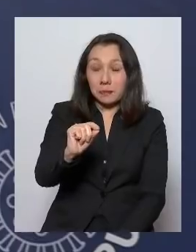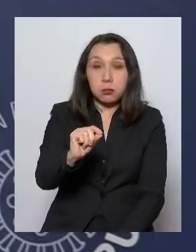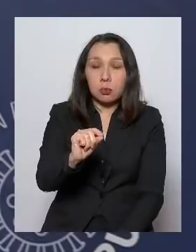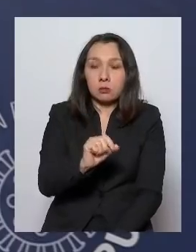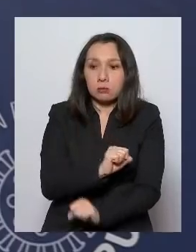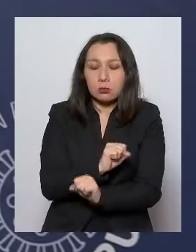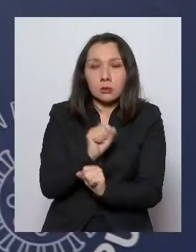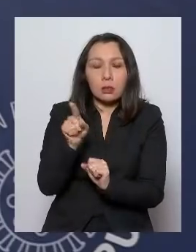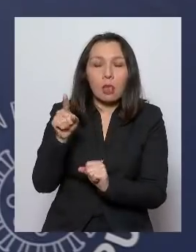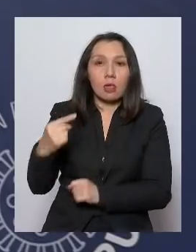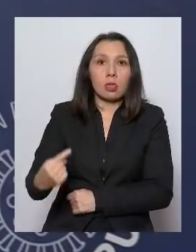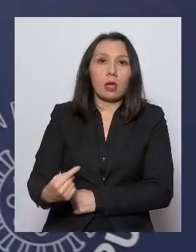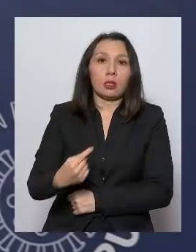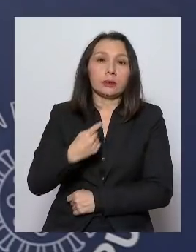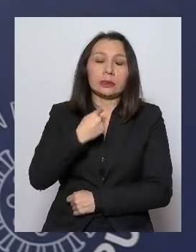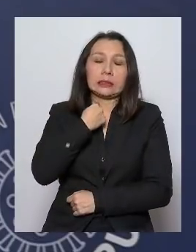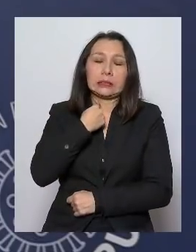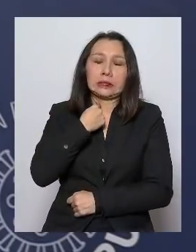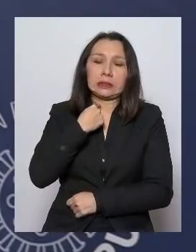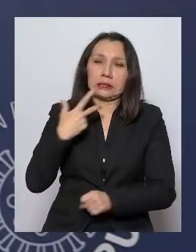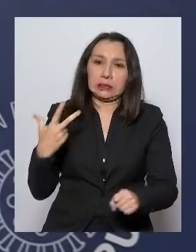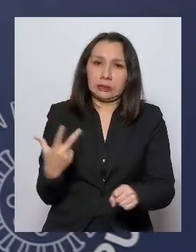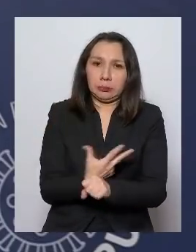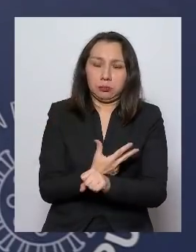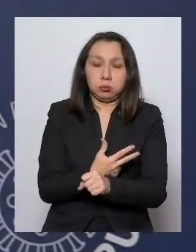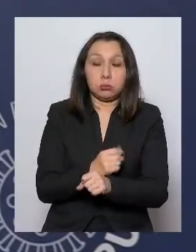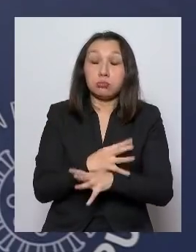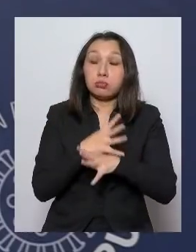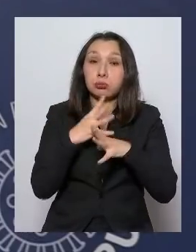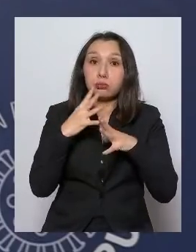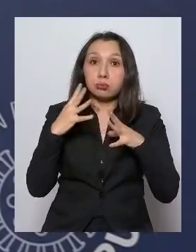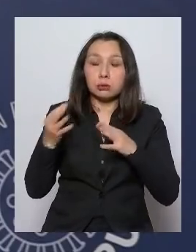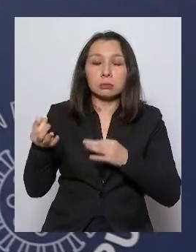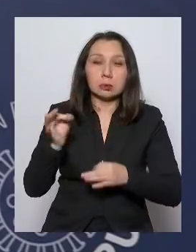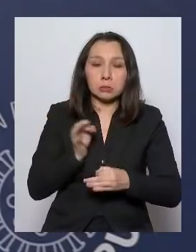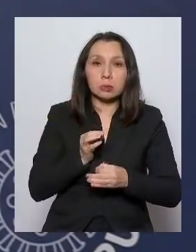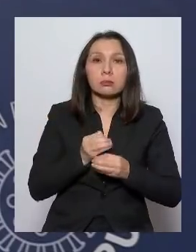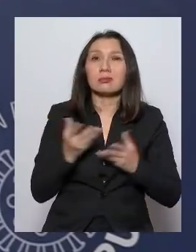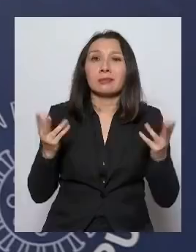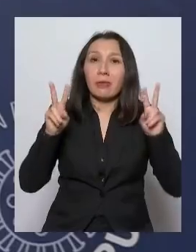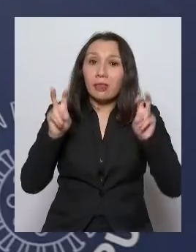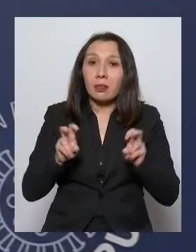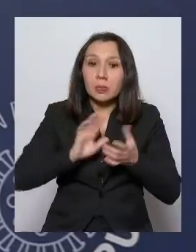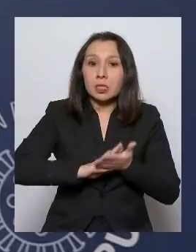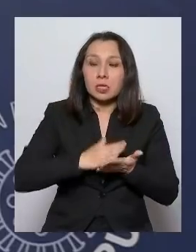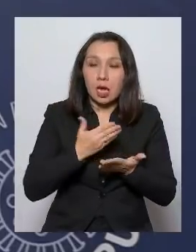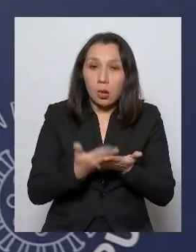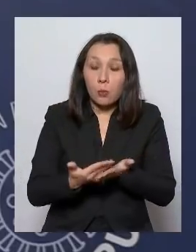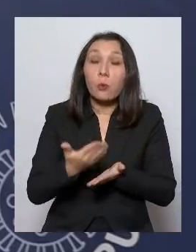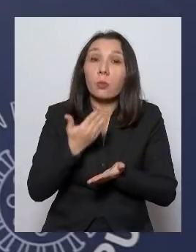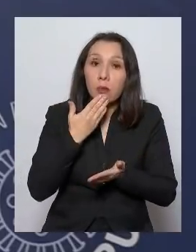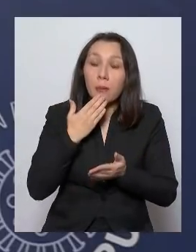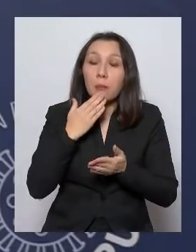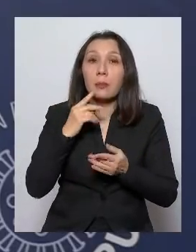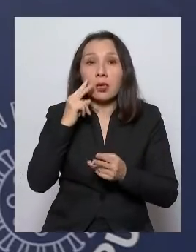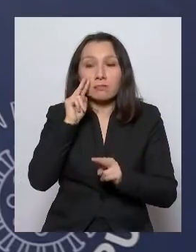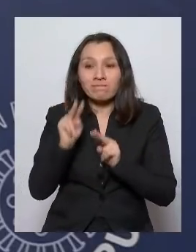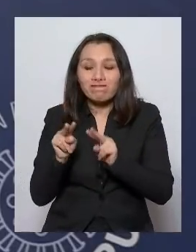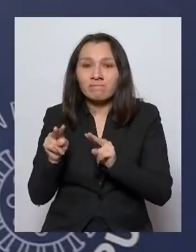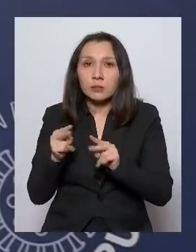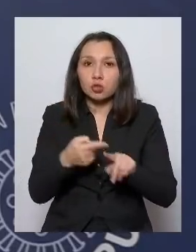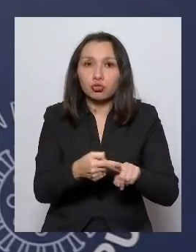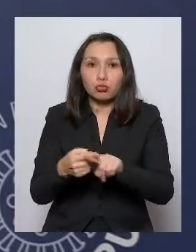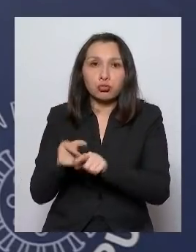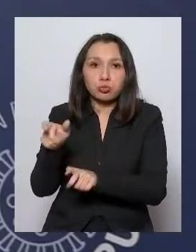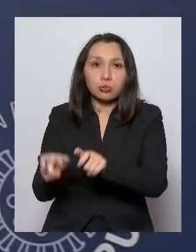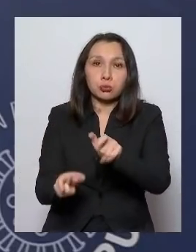que nos está produciendo un daño inconmensurable desde el punto de vista sanitario y desde el punto de vista